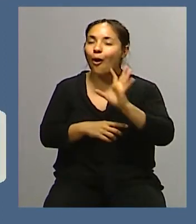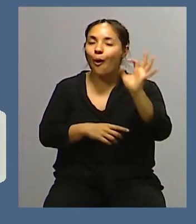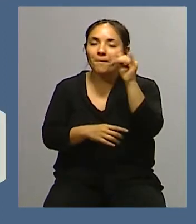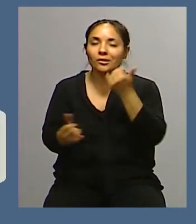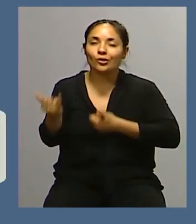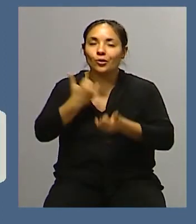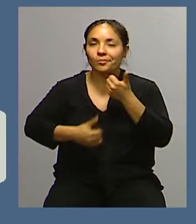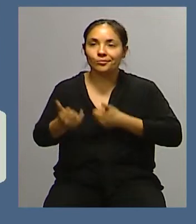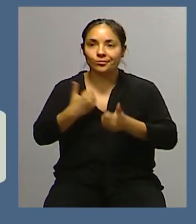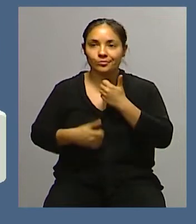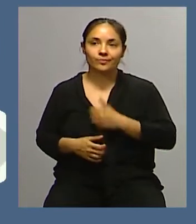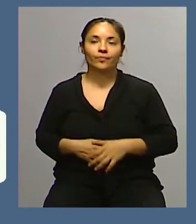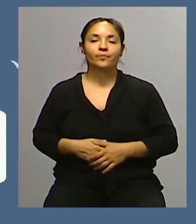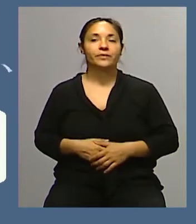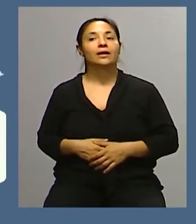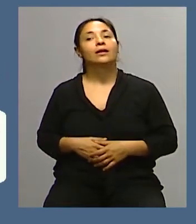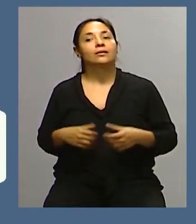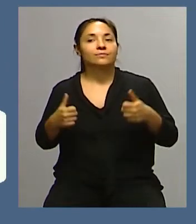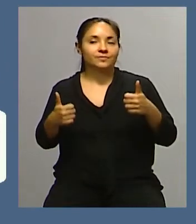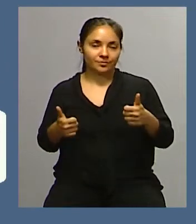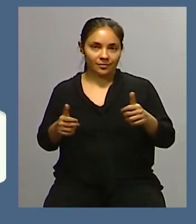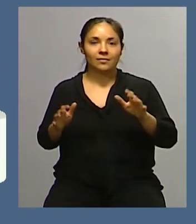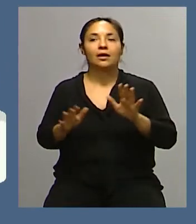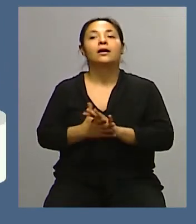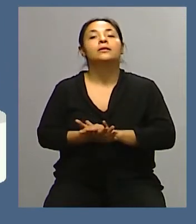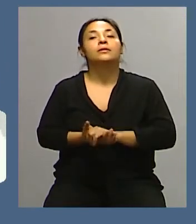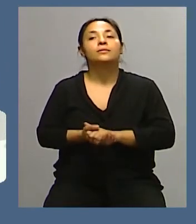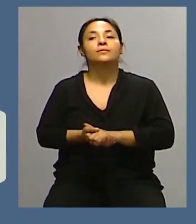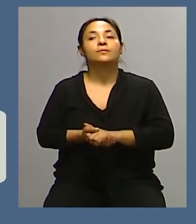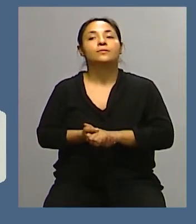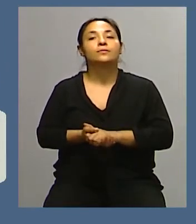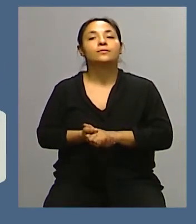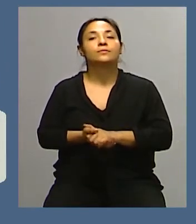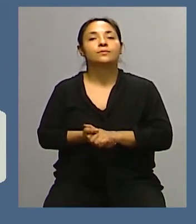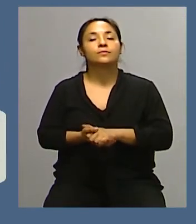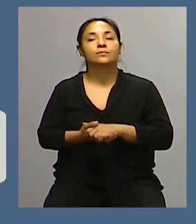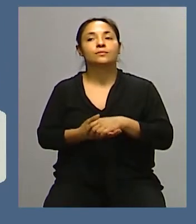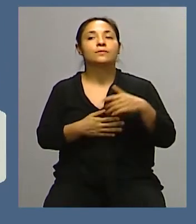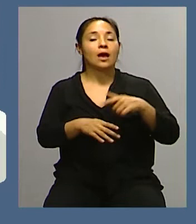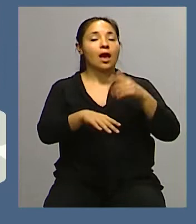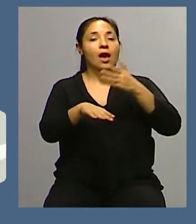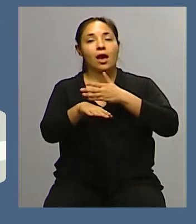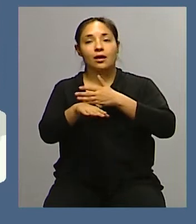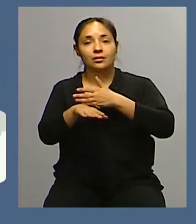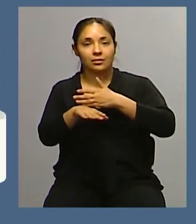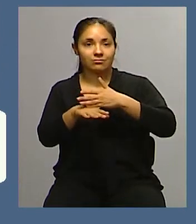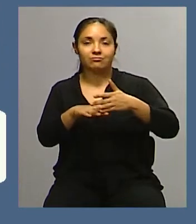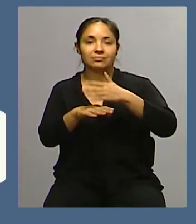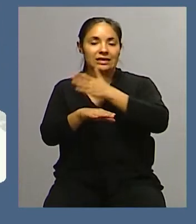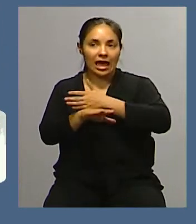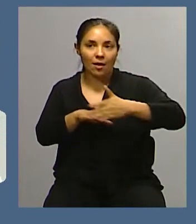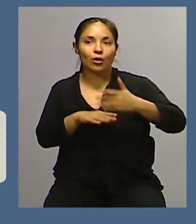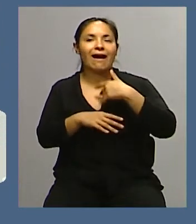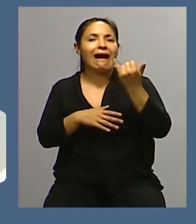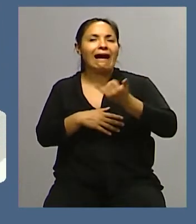esto. Bien. Bueno, obviamente que hay sobre todo en estas últimas épocas, hay una sed de energía. Yo llamo una sed